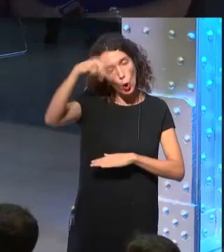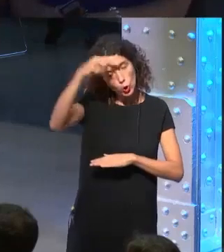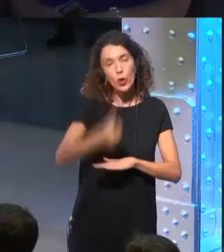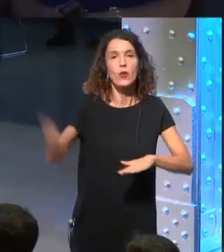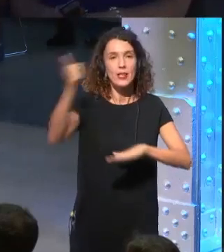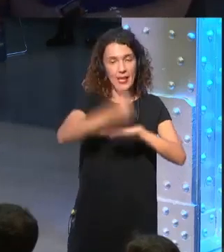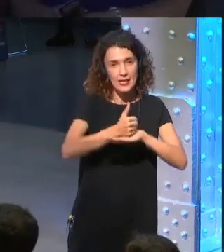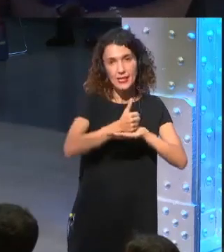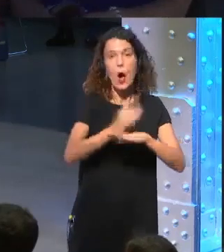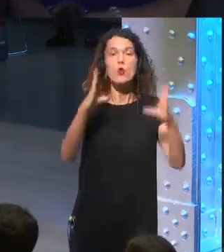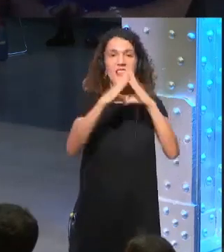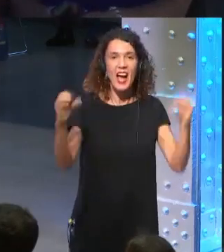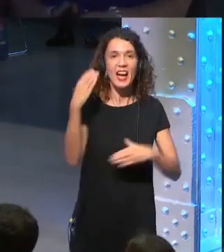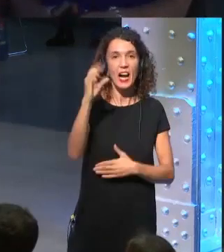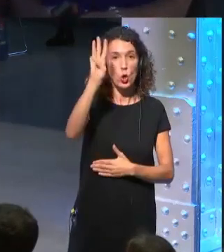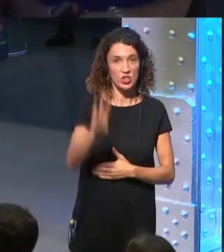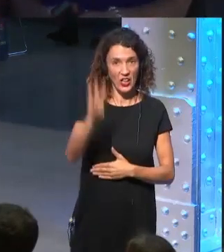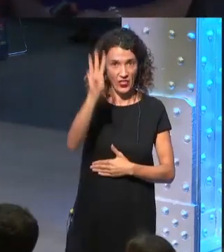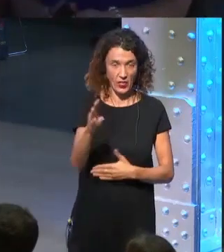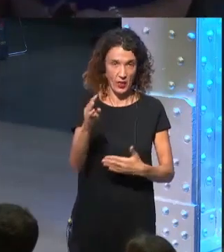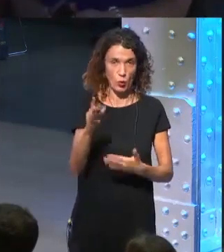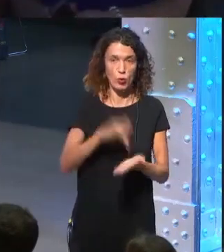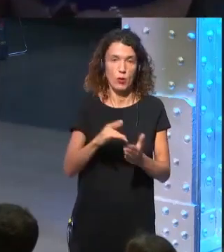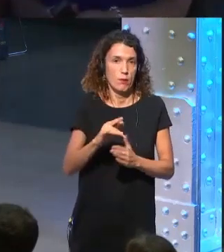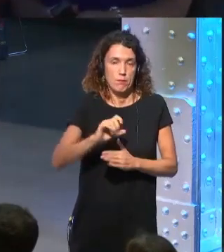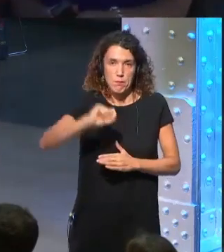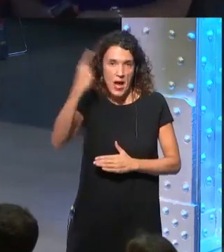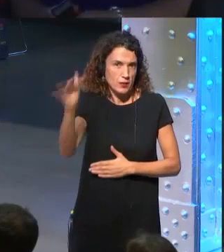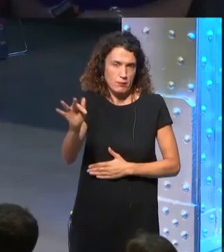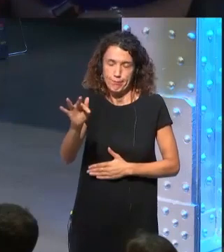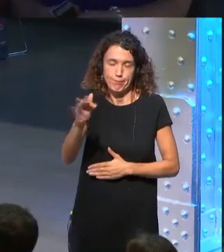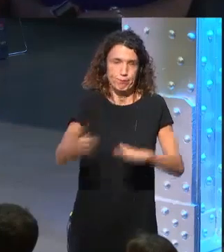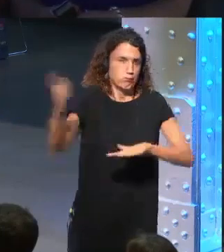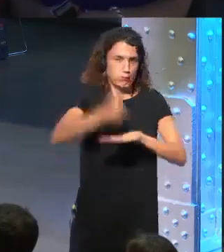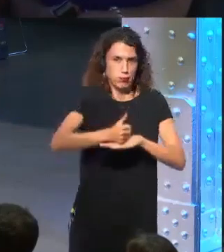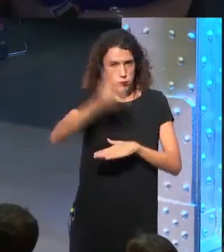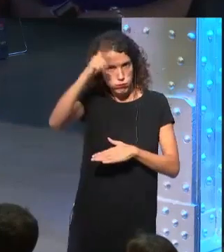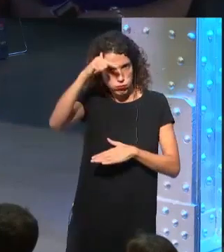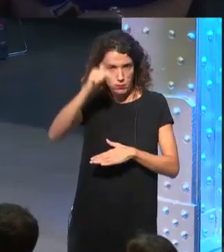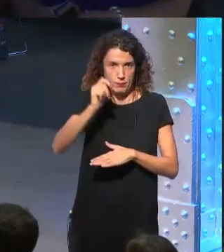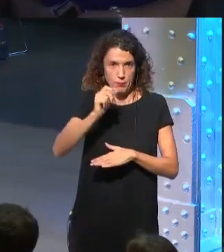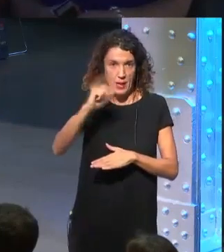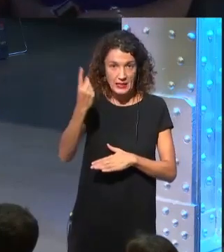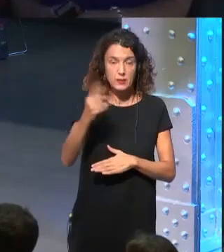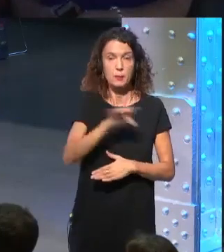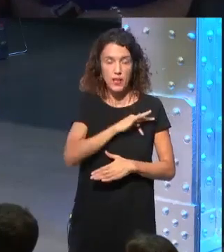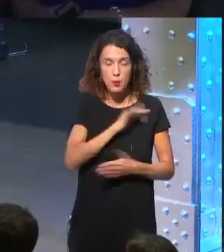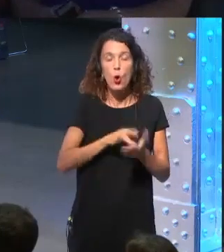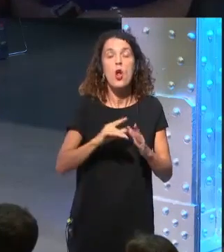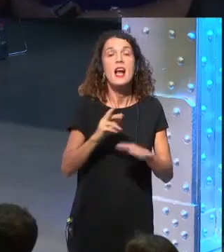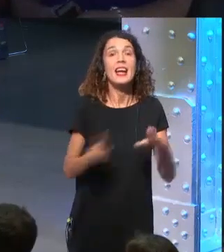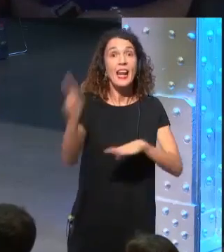de Madrid. Es la más alta distinción que concede el ámbito académico. Tuvo a bien el rector de la